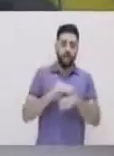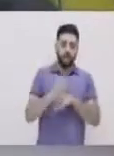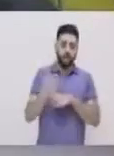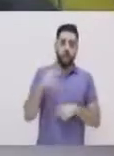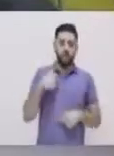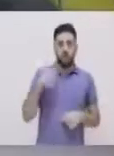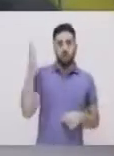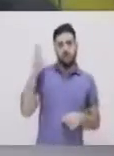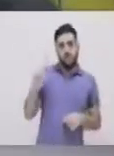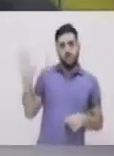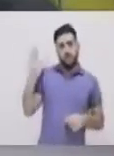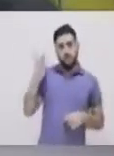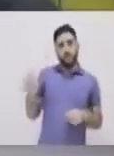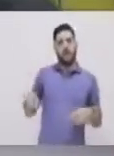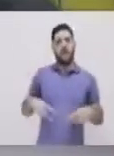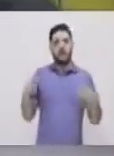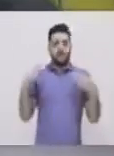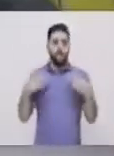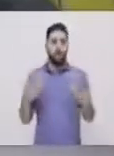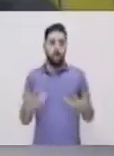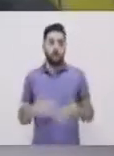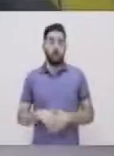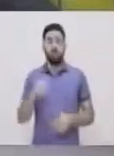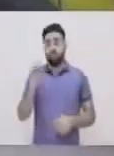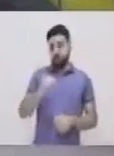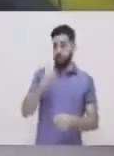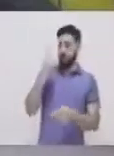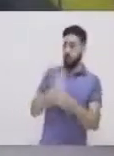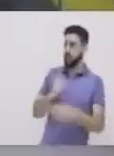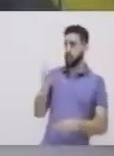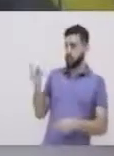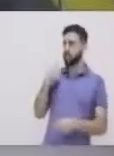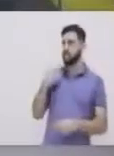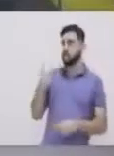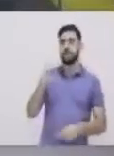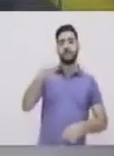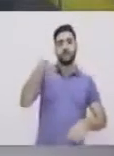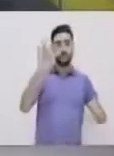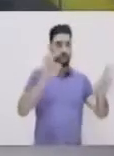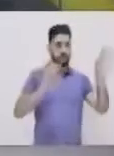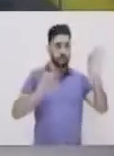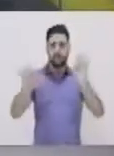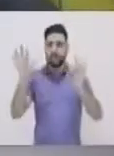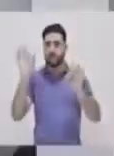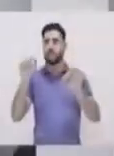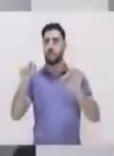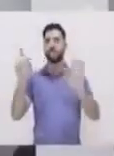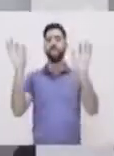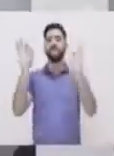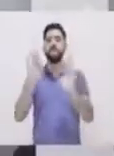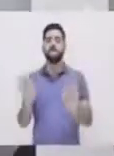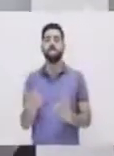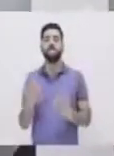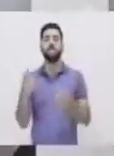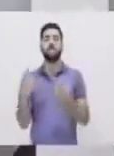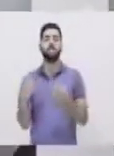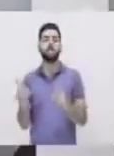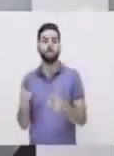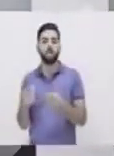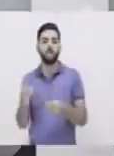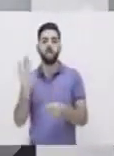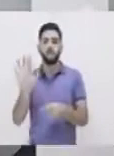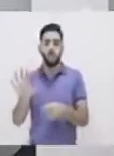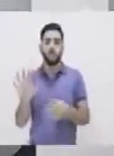nuestros actos diarios, por decirlo. Correcto, vos acabas de mencionar algo bien importante, ¿verdad? Elegir esos estilos, ¿verdad? Esos estilos que